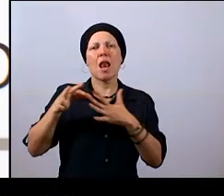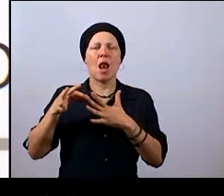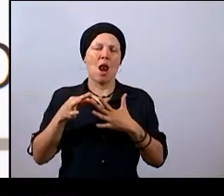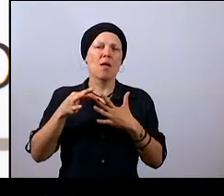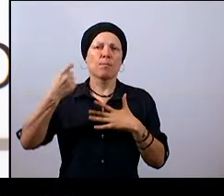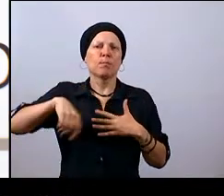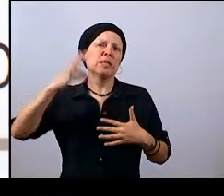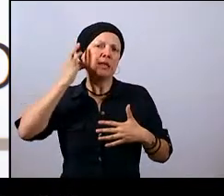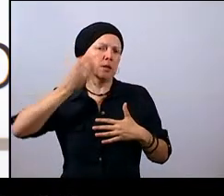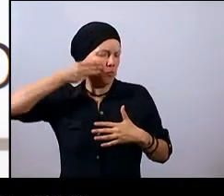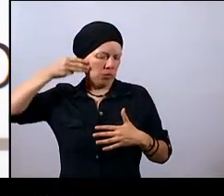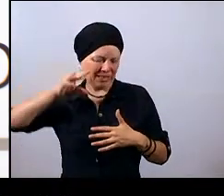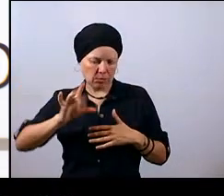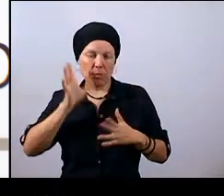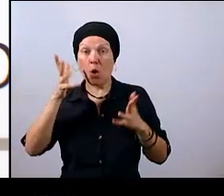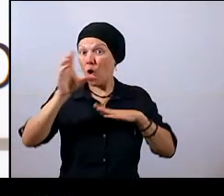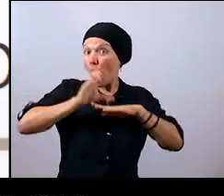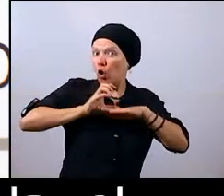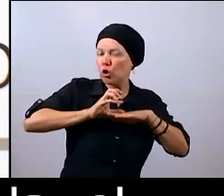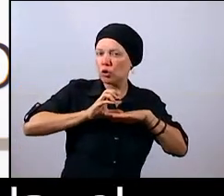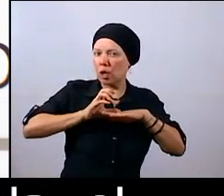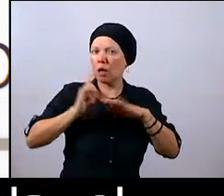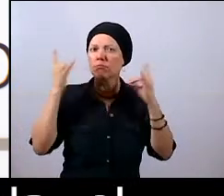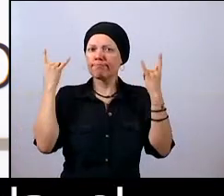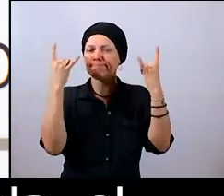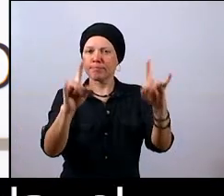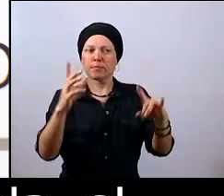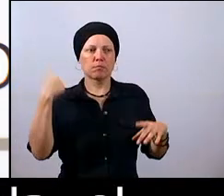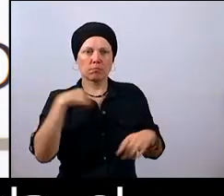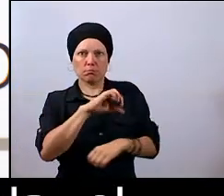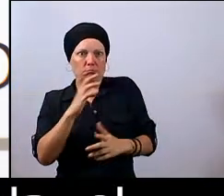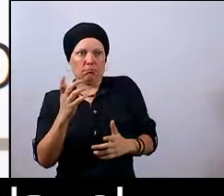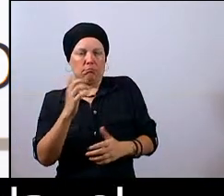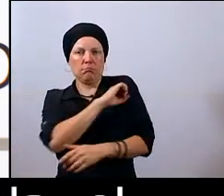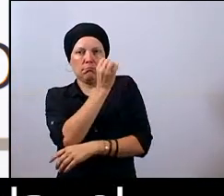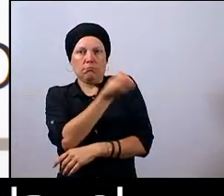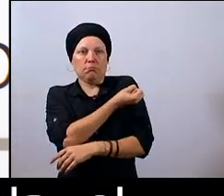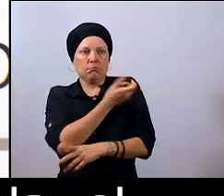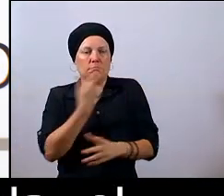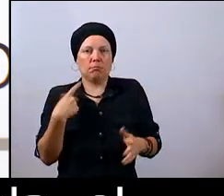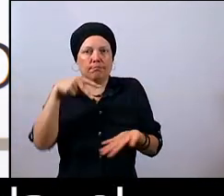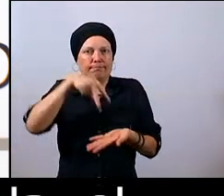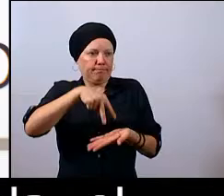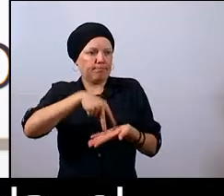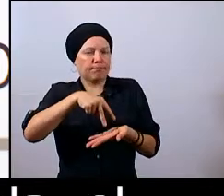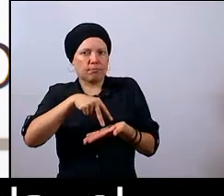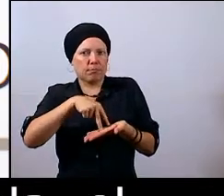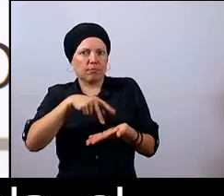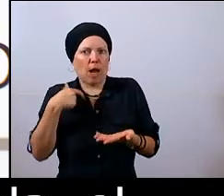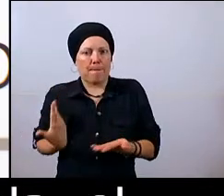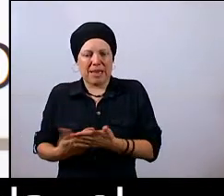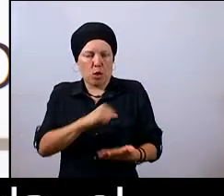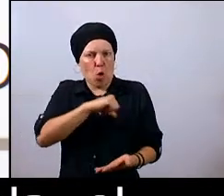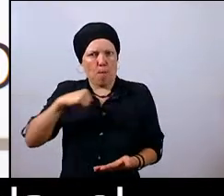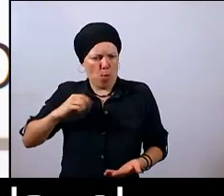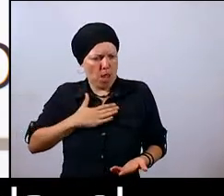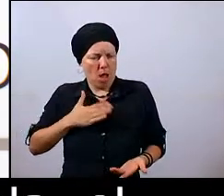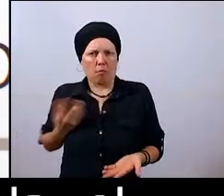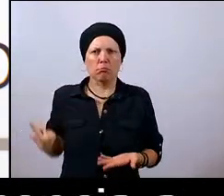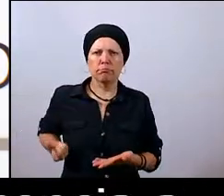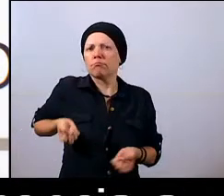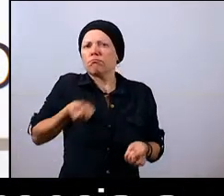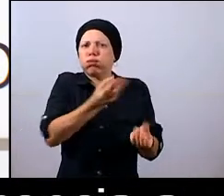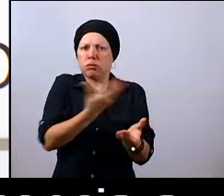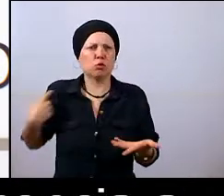María Guardiola, el consejero de Gestión Forestal ya ha registrado una comparecencia a petición propia para dar todas